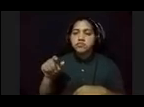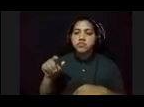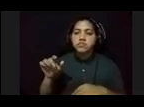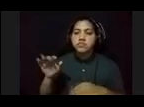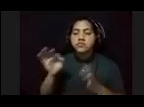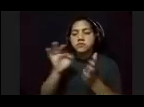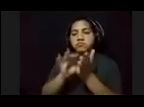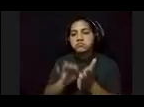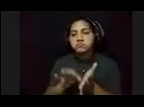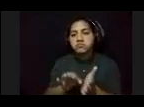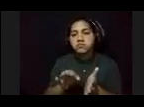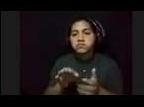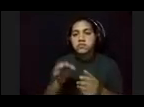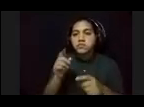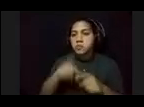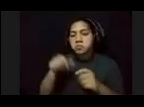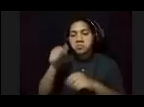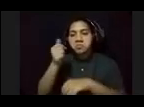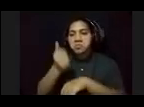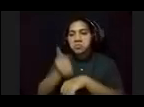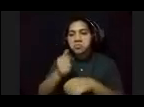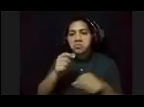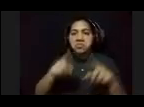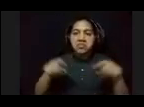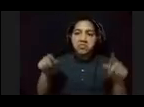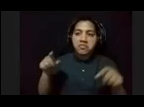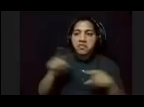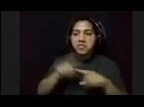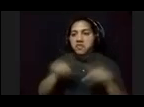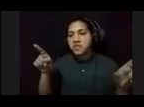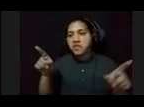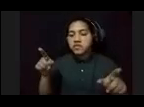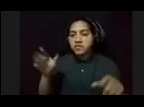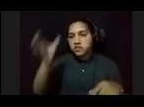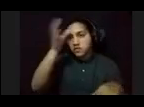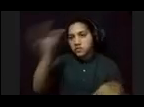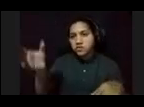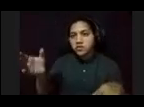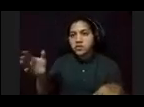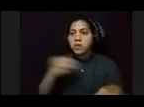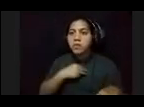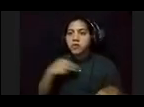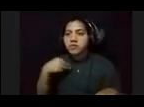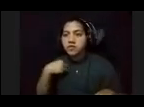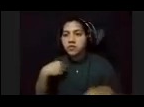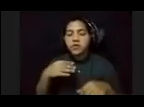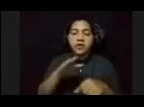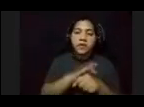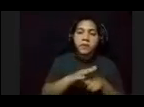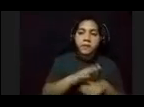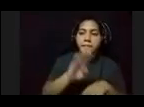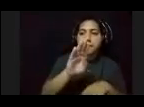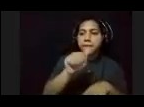censo no pudieron establecer diferencias claras entre los conceptos municipio y barrio. Las publicaciones